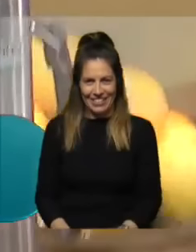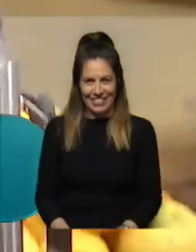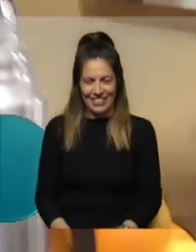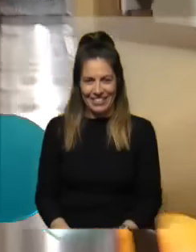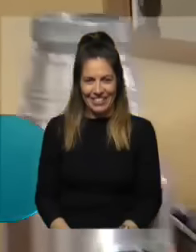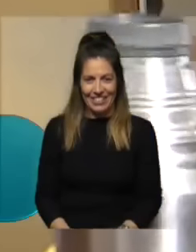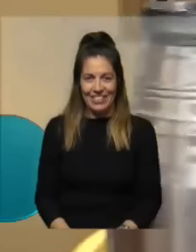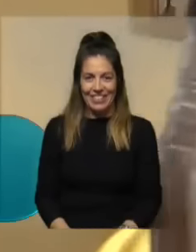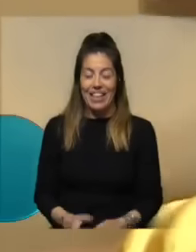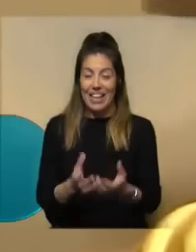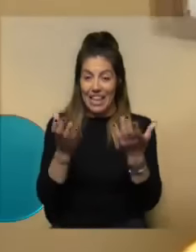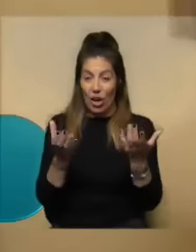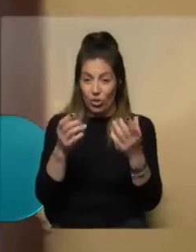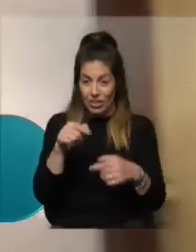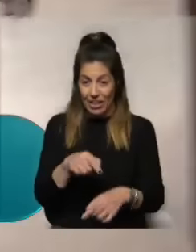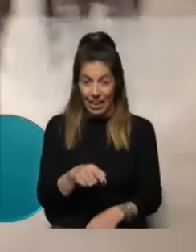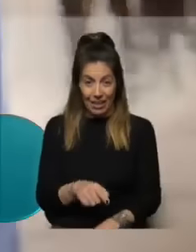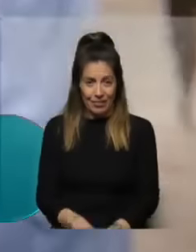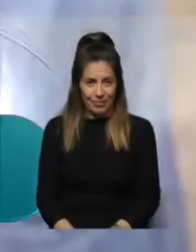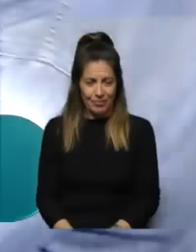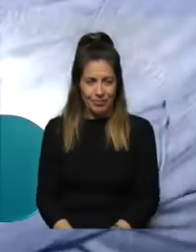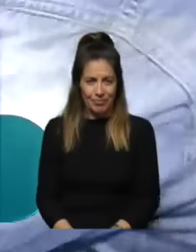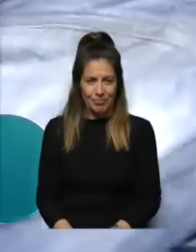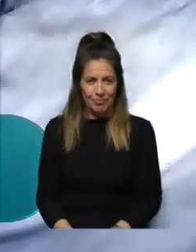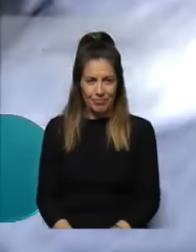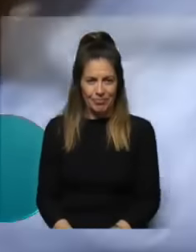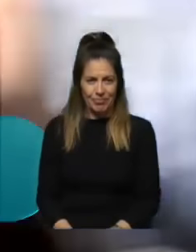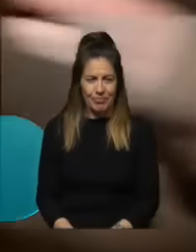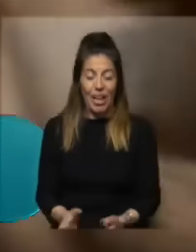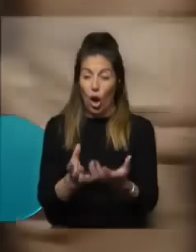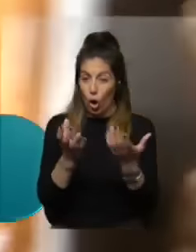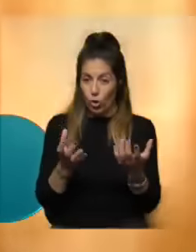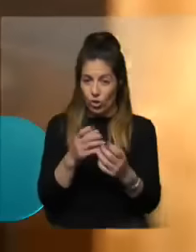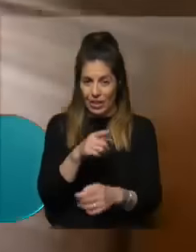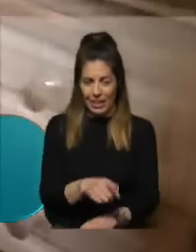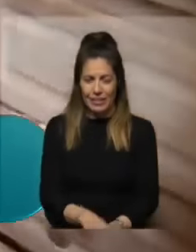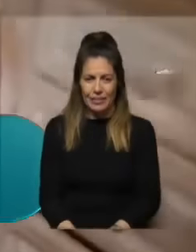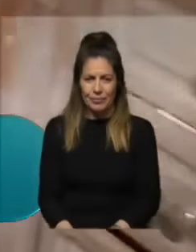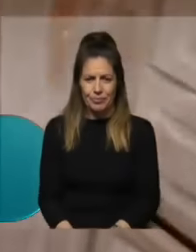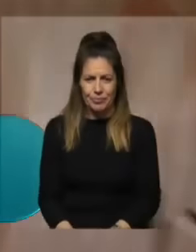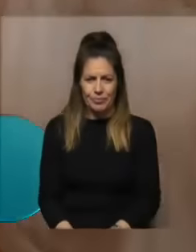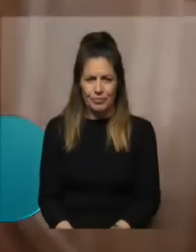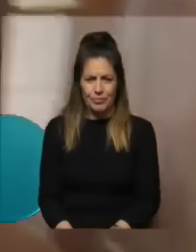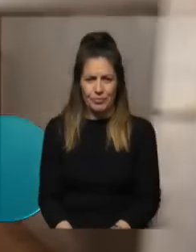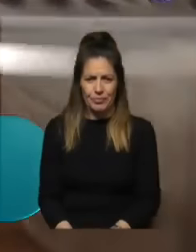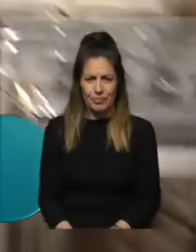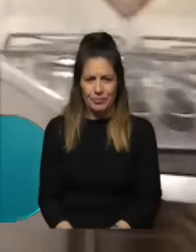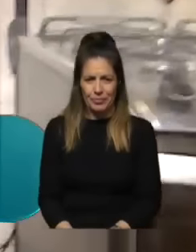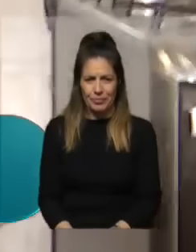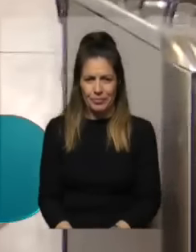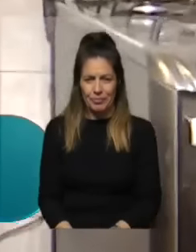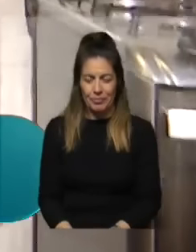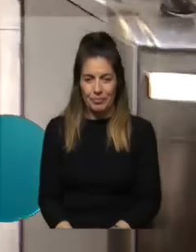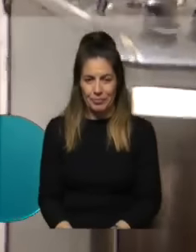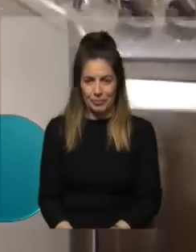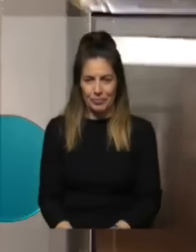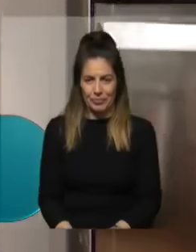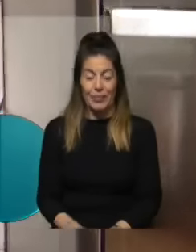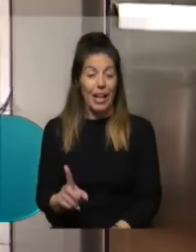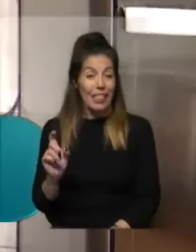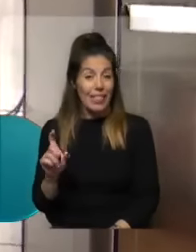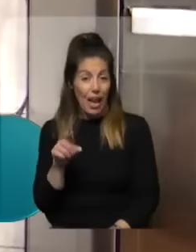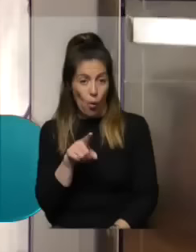está arriba? No, la cocina está acá. Pasá, si querés. Ahí está la cocina, mirá, Fito. Mirá el filtro de agua que tiene, lo tenemos a mano izquierda, Fito, ahí. Ah.